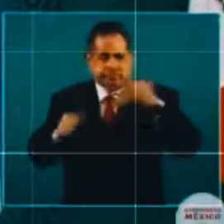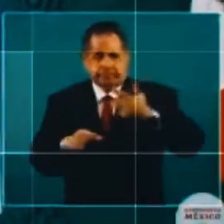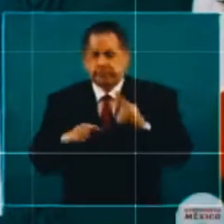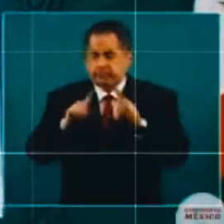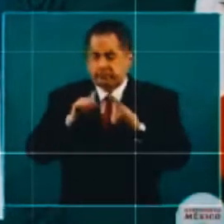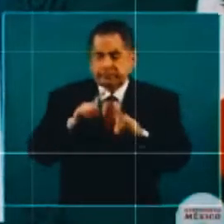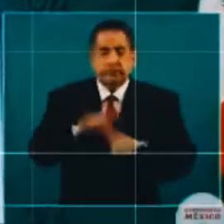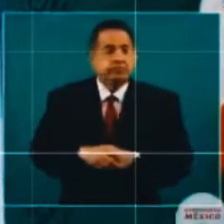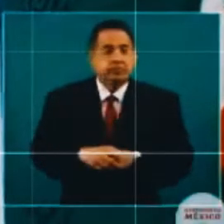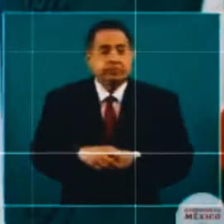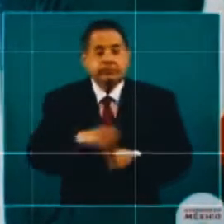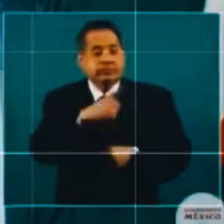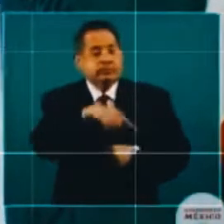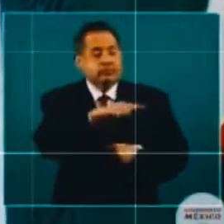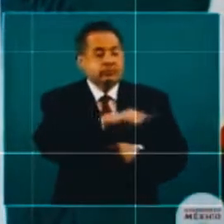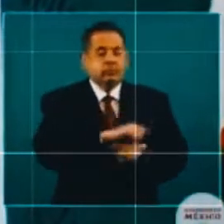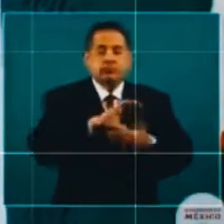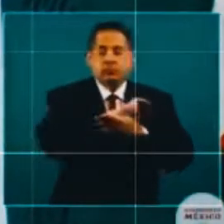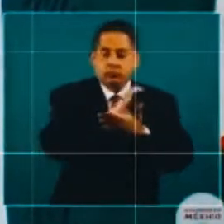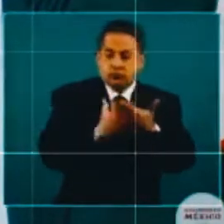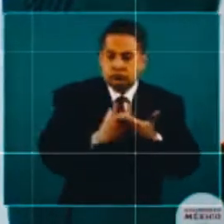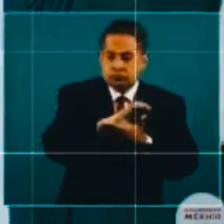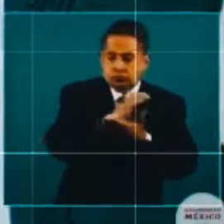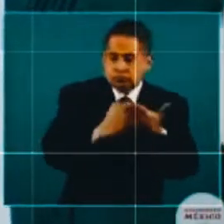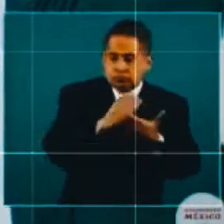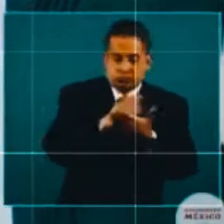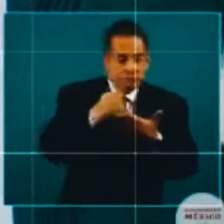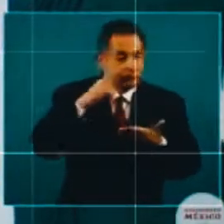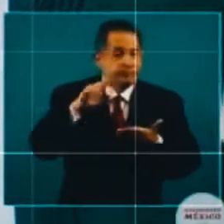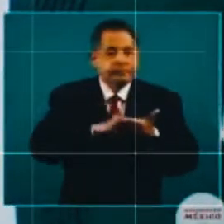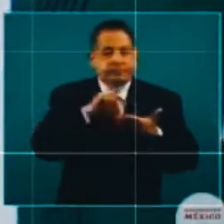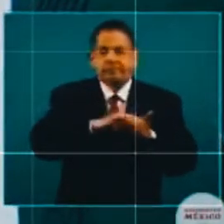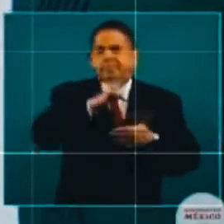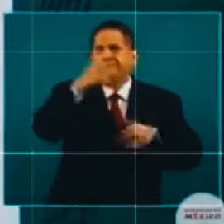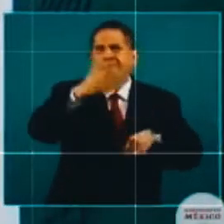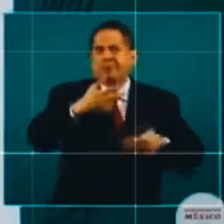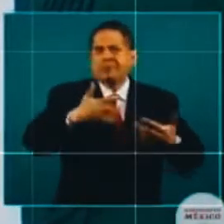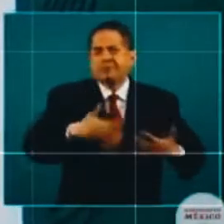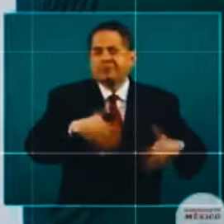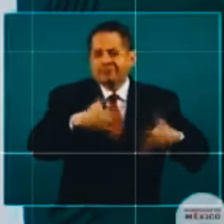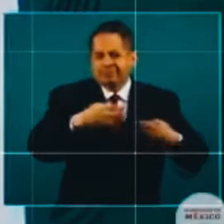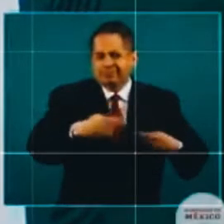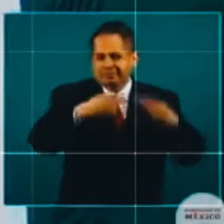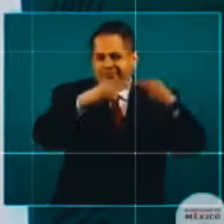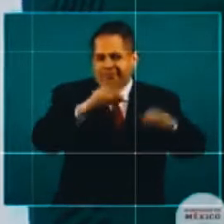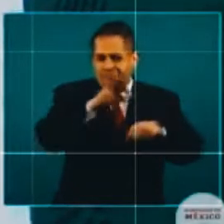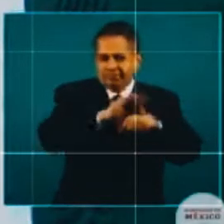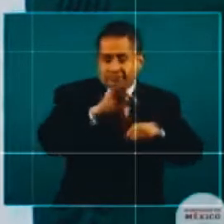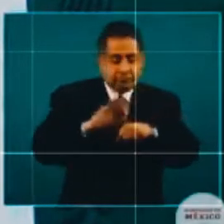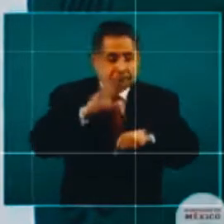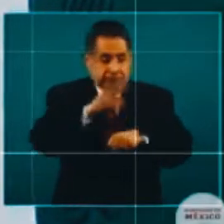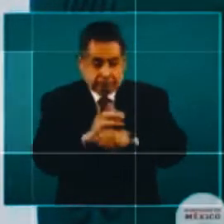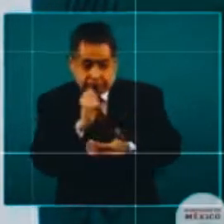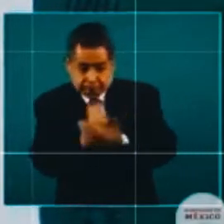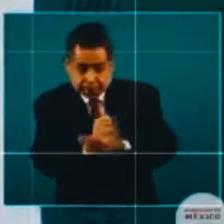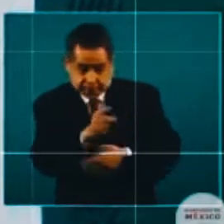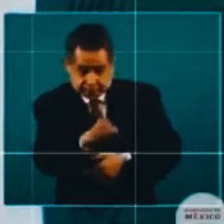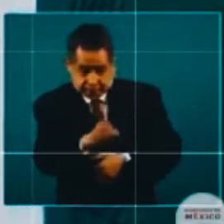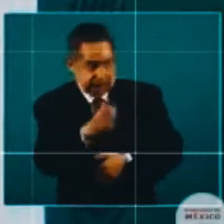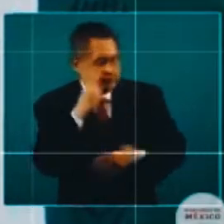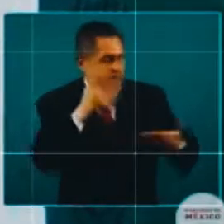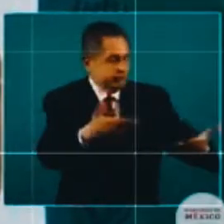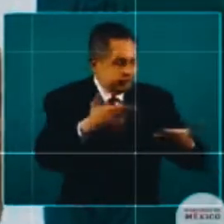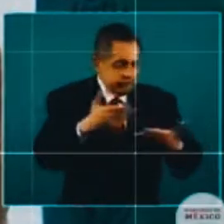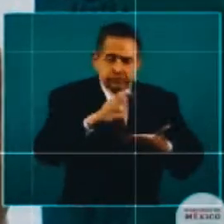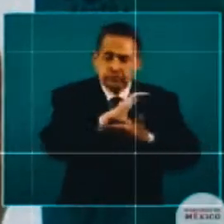Primero, presentar los contratos que suscriban con las farmacéuticas que están autorizadas en México para la adquisición de vacunas